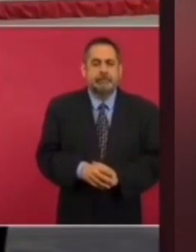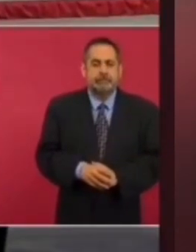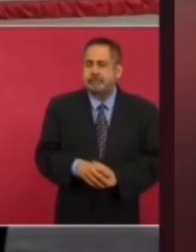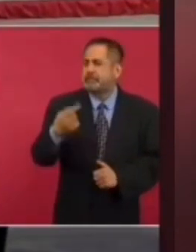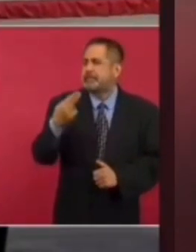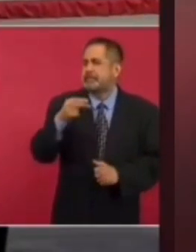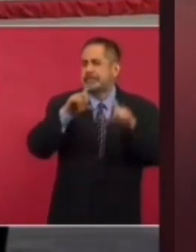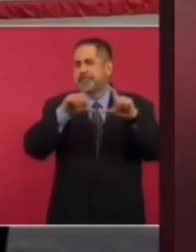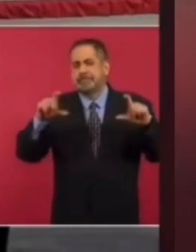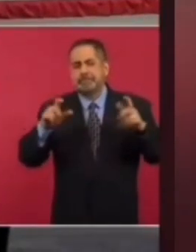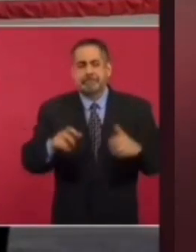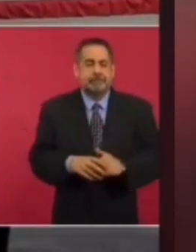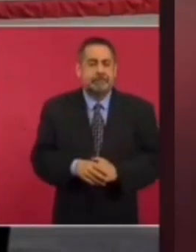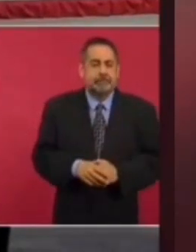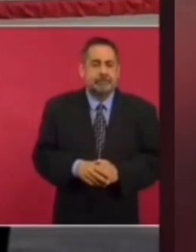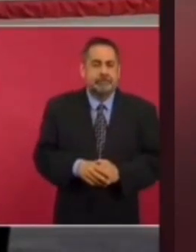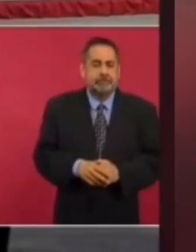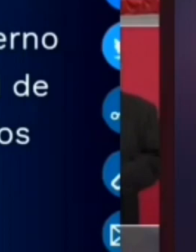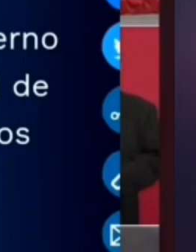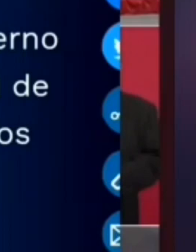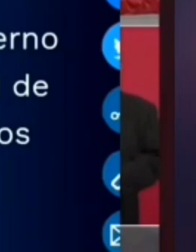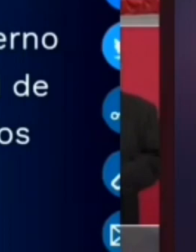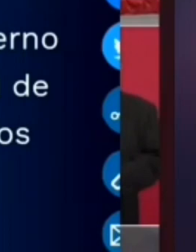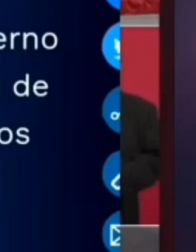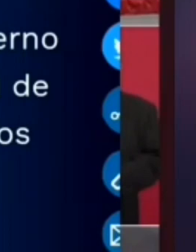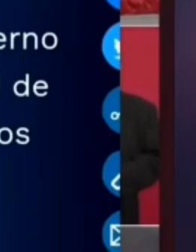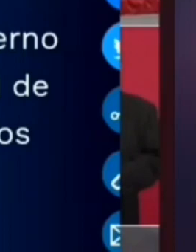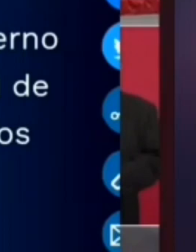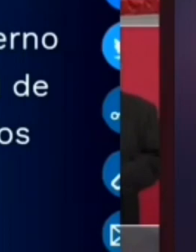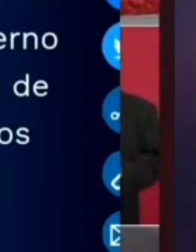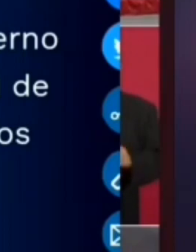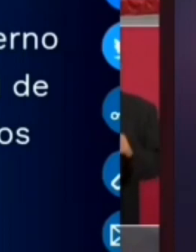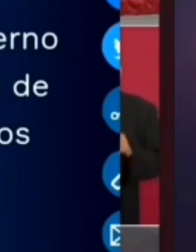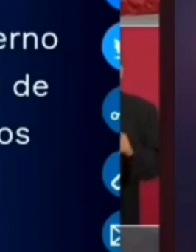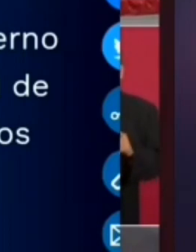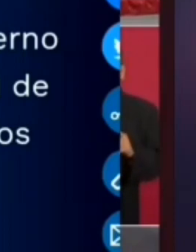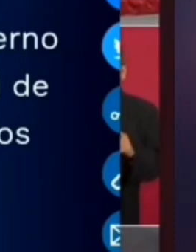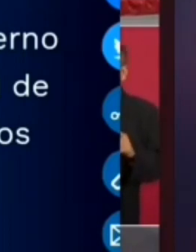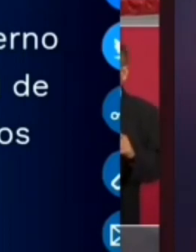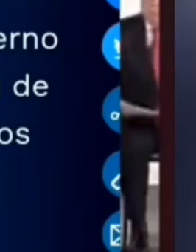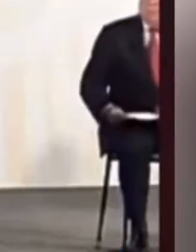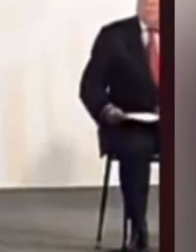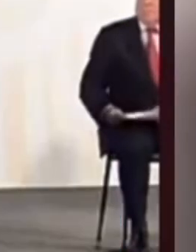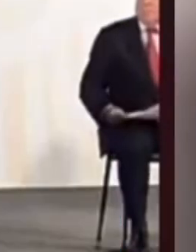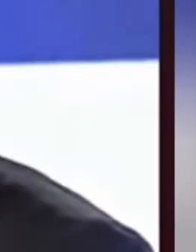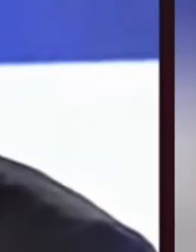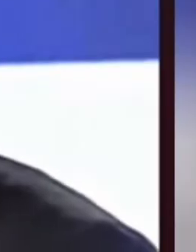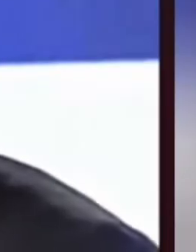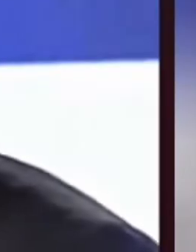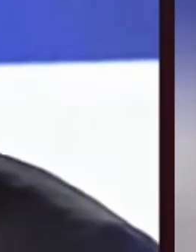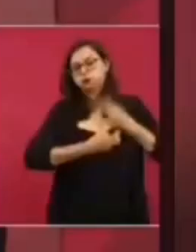¿Cómo le puso? Ah, el imbécil de Palacio.